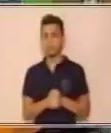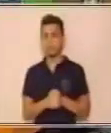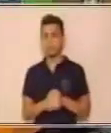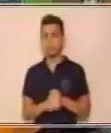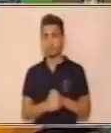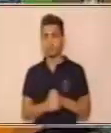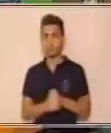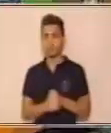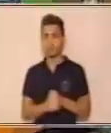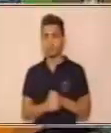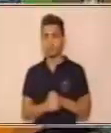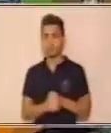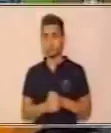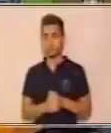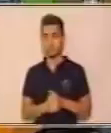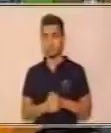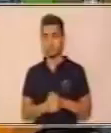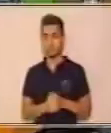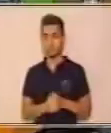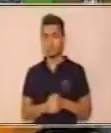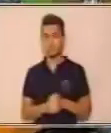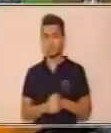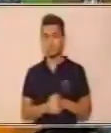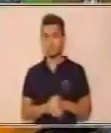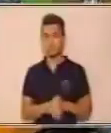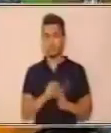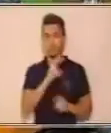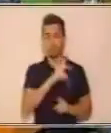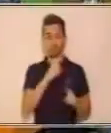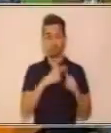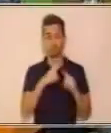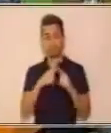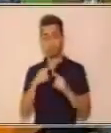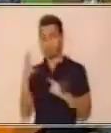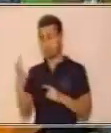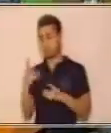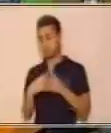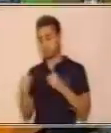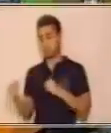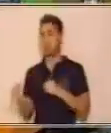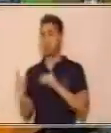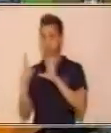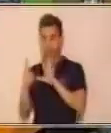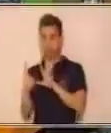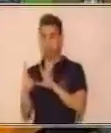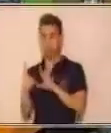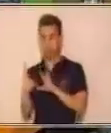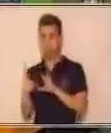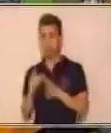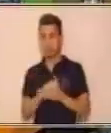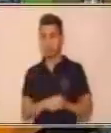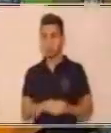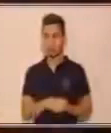dan como resultado la unidad. 2 por 3 nos da 6